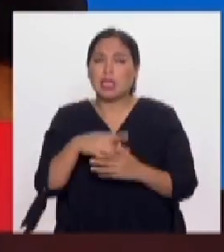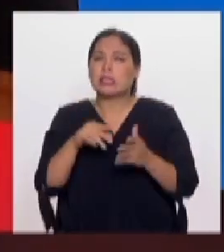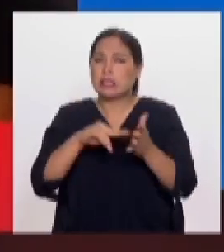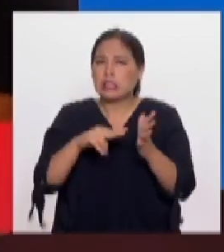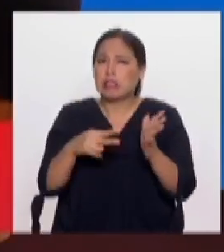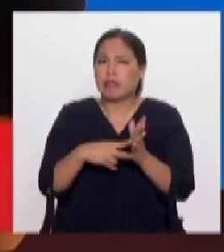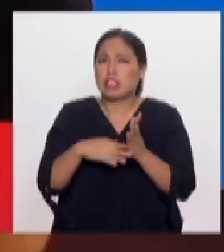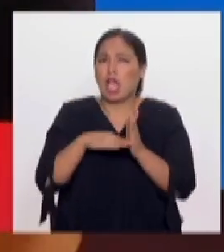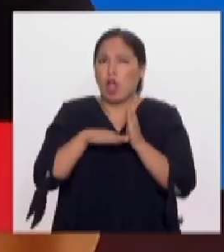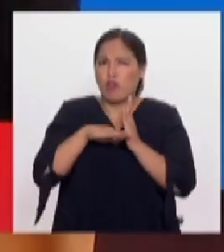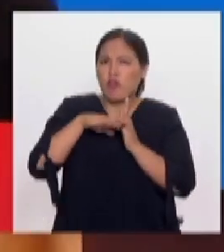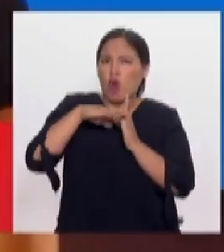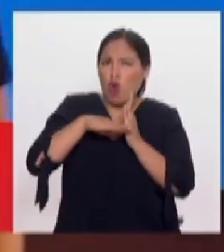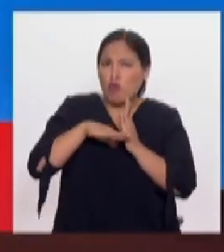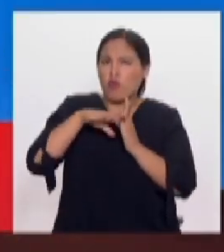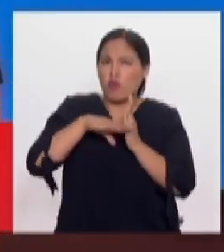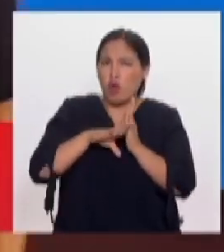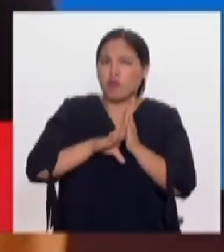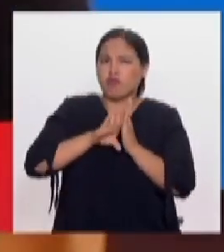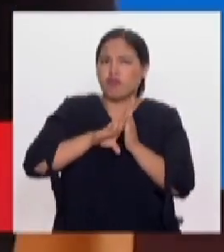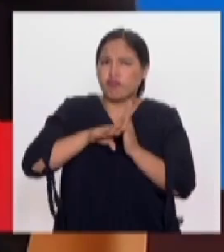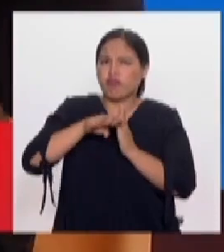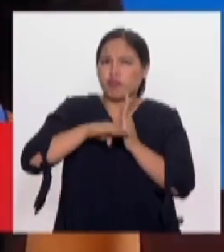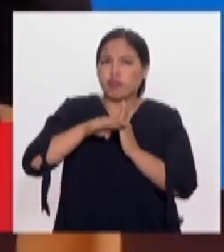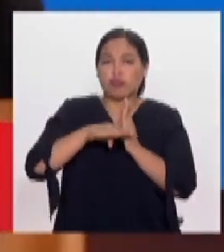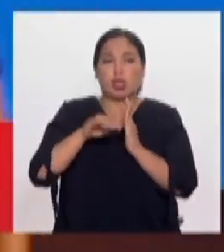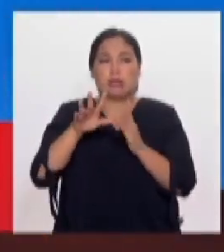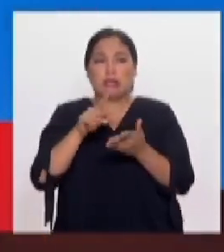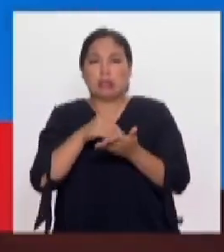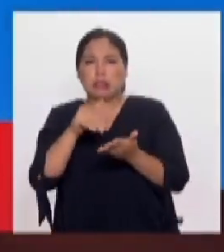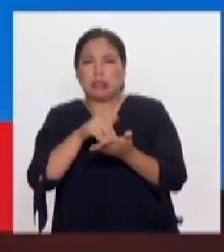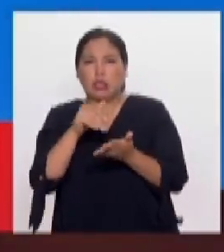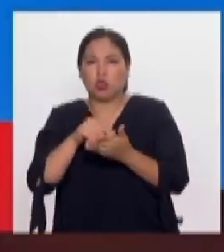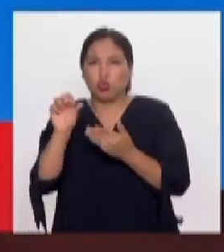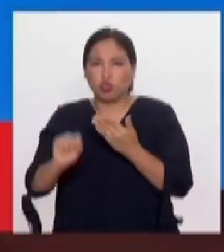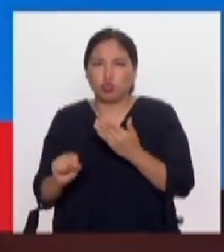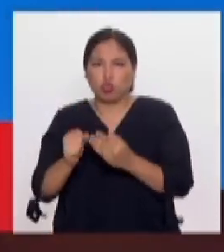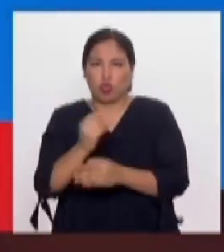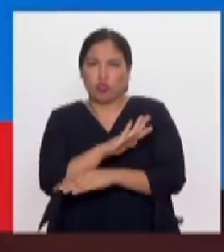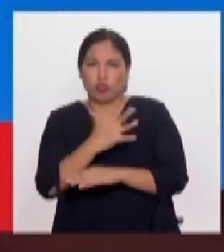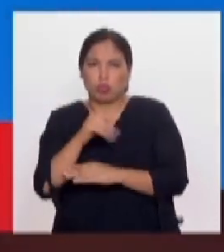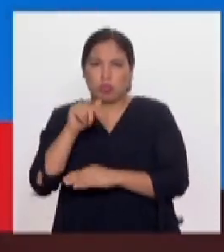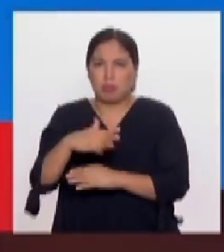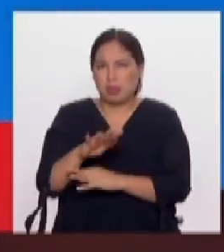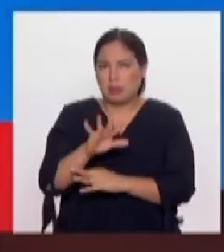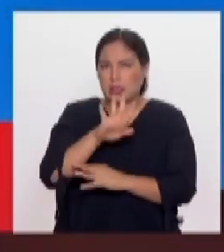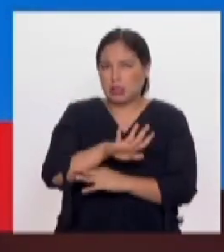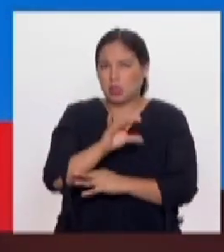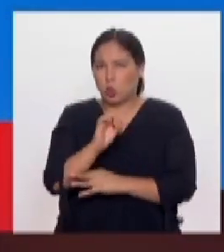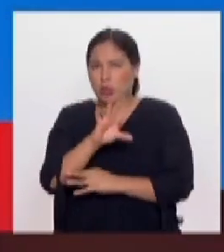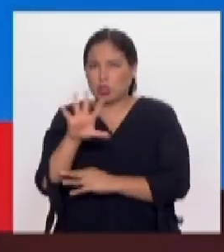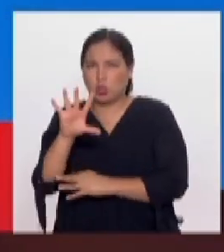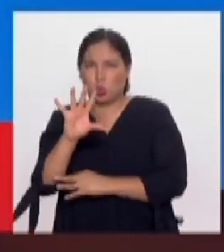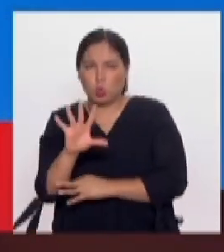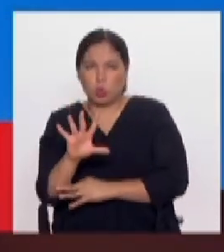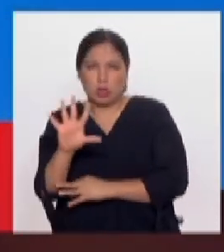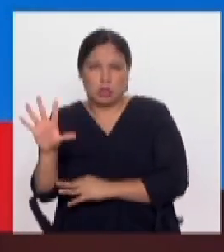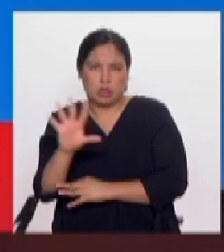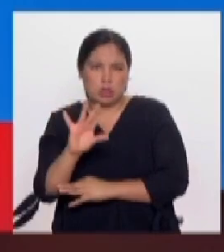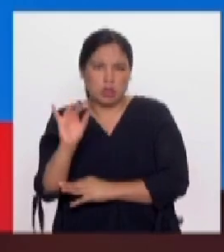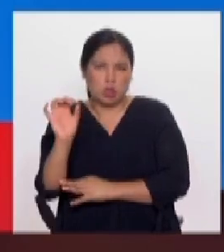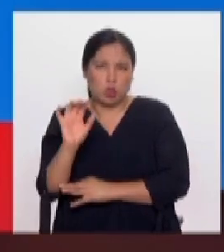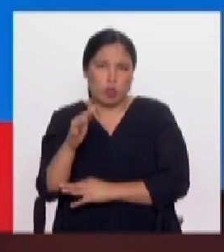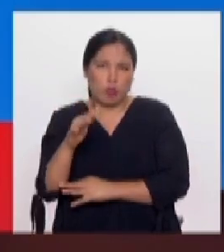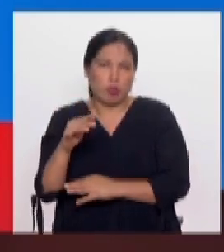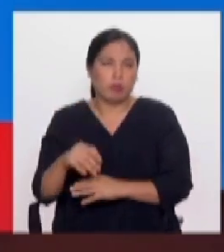siendo los sectores más afectados la selva centro y sur, por lo que esperamos valores entre 50 a 55 milímetros como